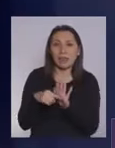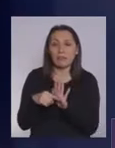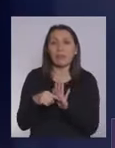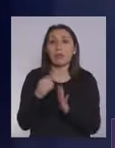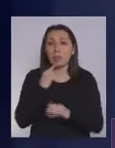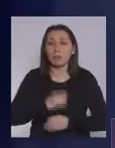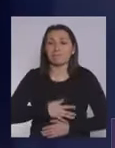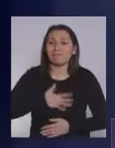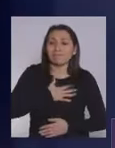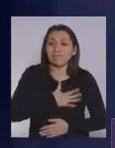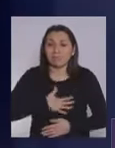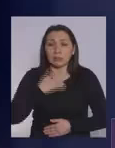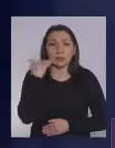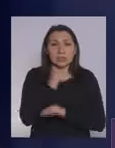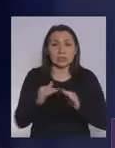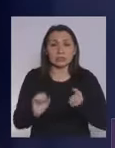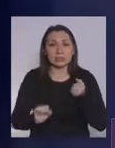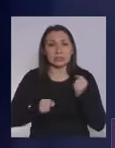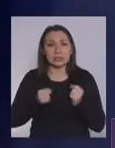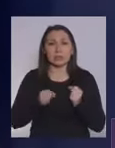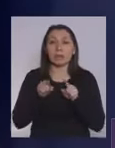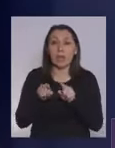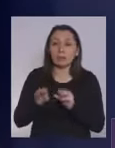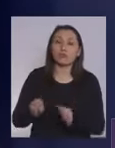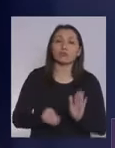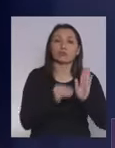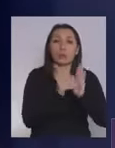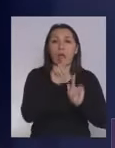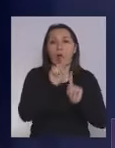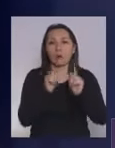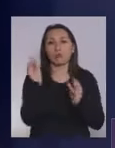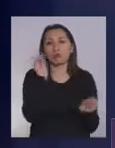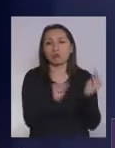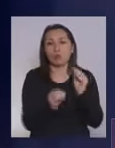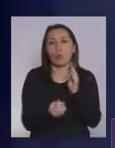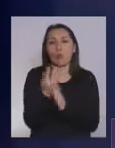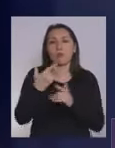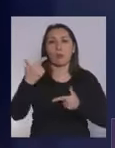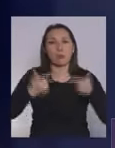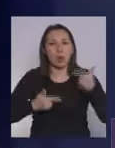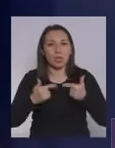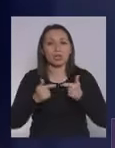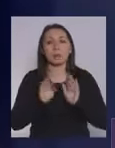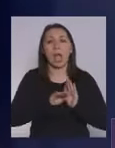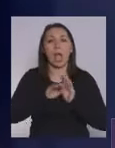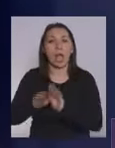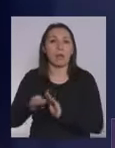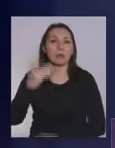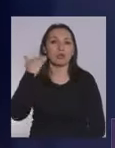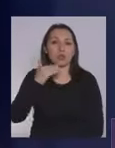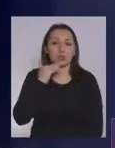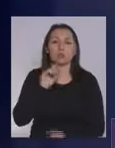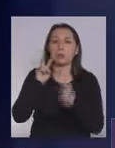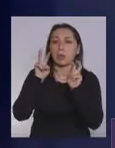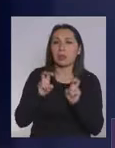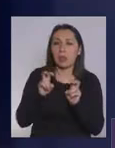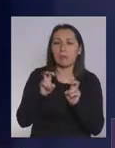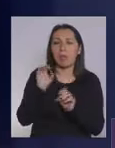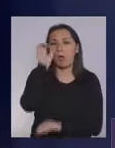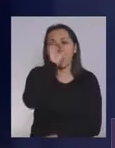emocional de los niños por eso hemos implementado ciertas políticas ciertos planes para apoyar a los niños no solamente el